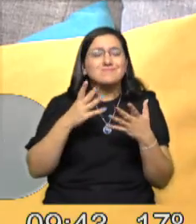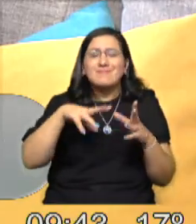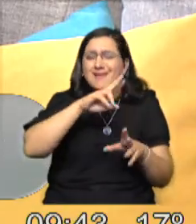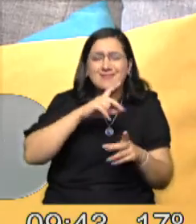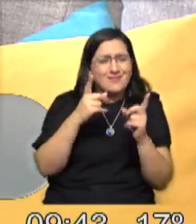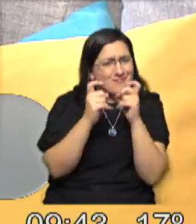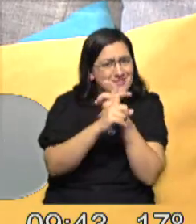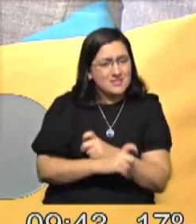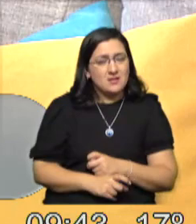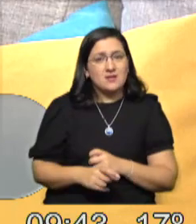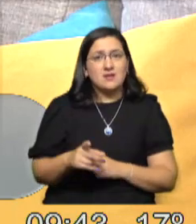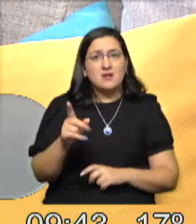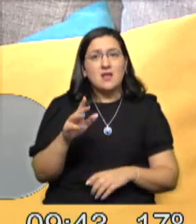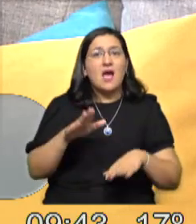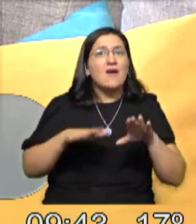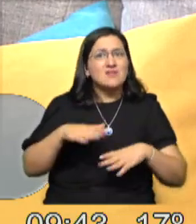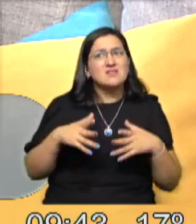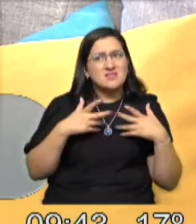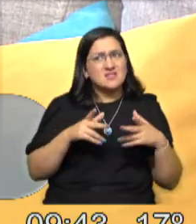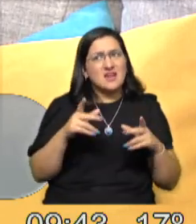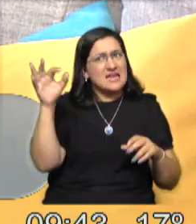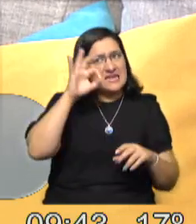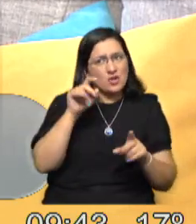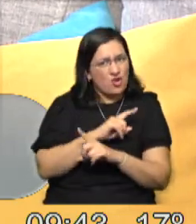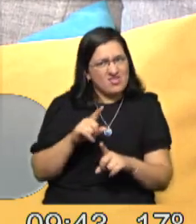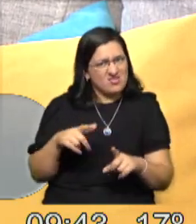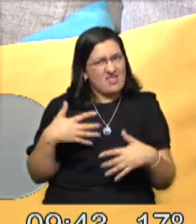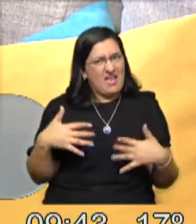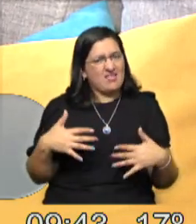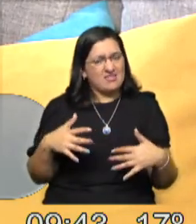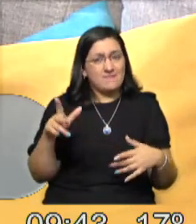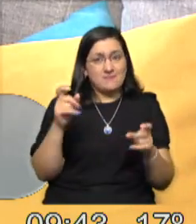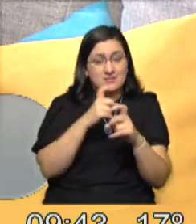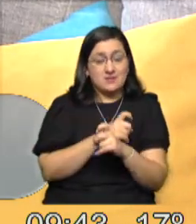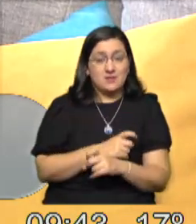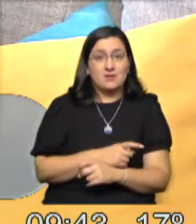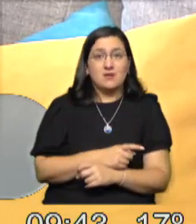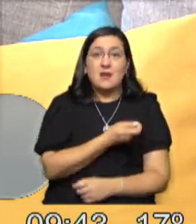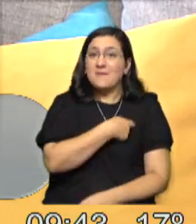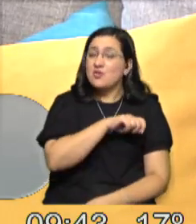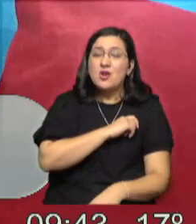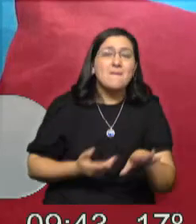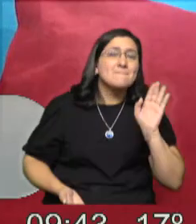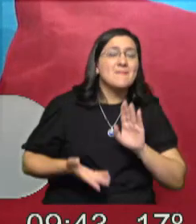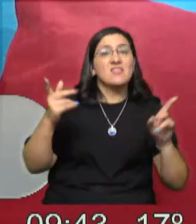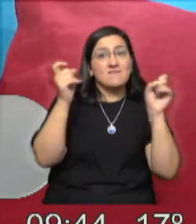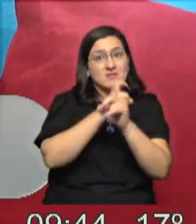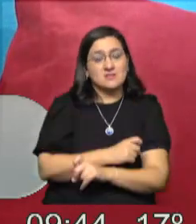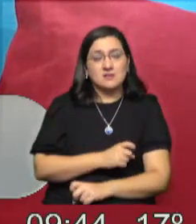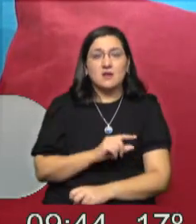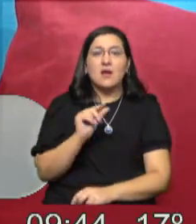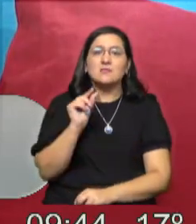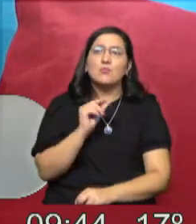veces me dice, uy, el inglés no era tan difícil. No es tan difícil. Le digo, la gente se queja, pero el español es peor. Entonces, El otro día